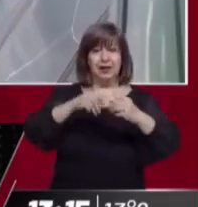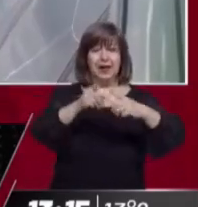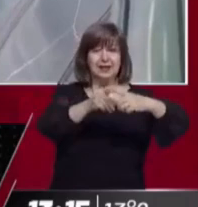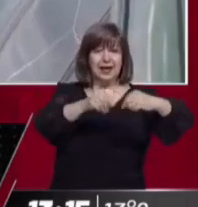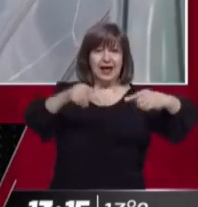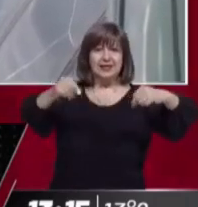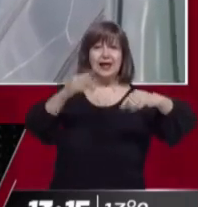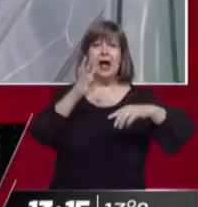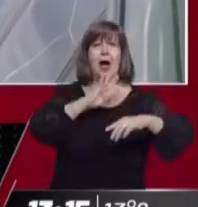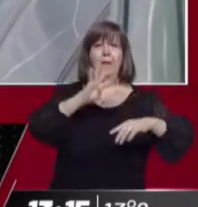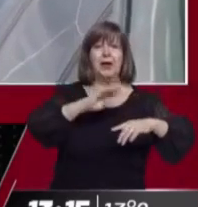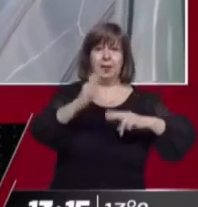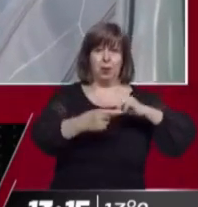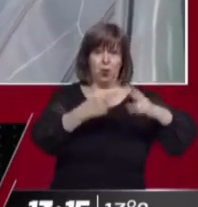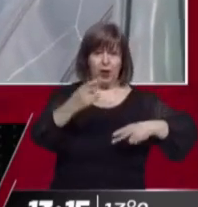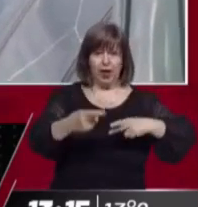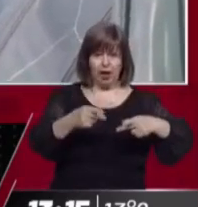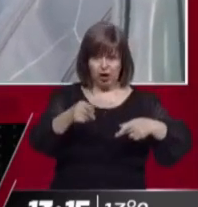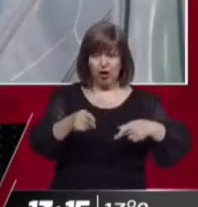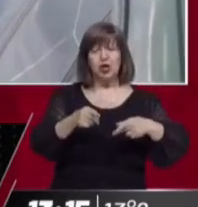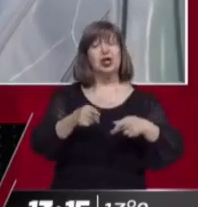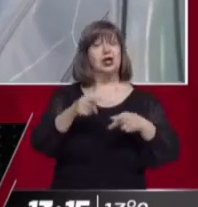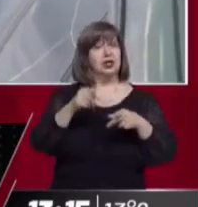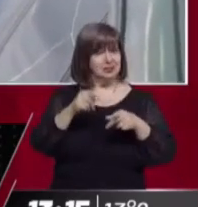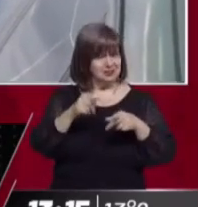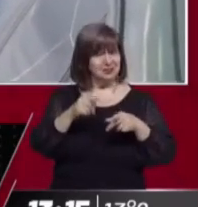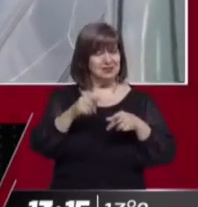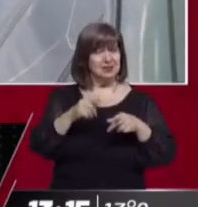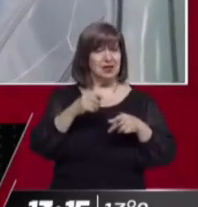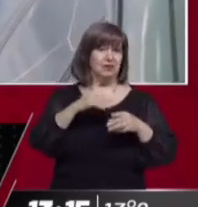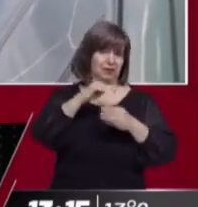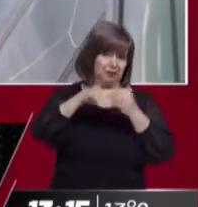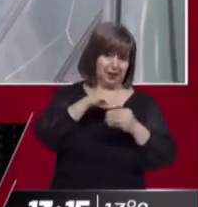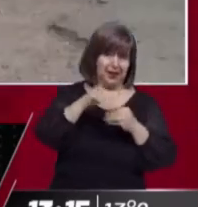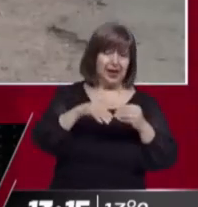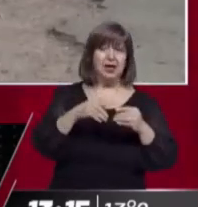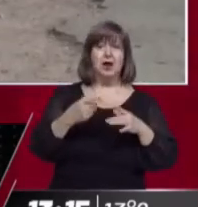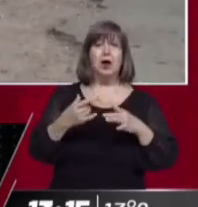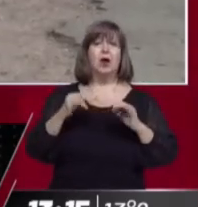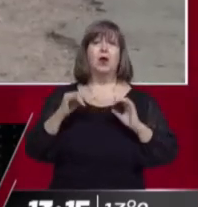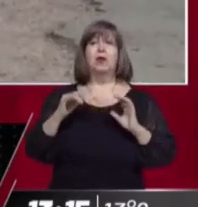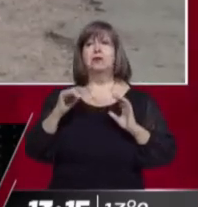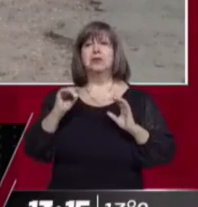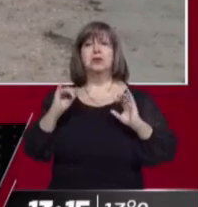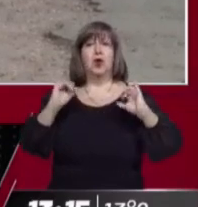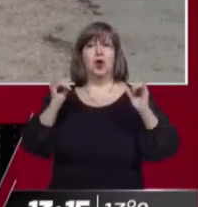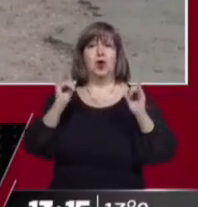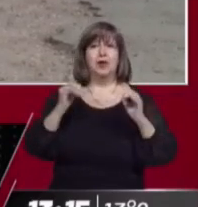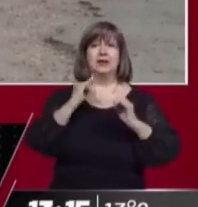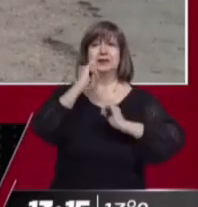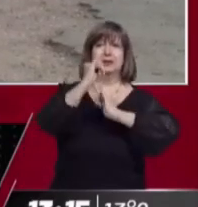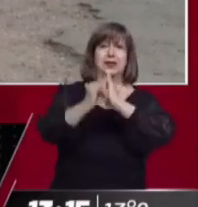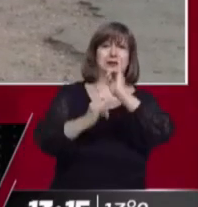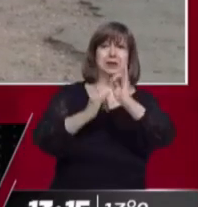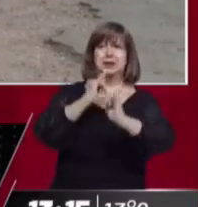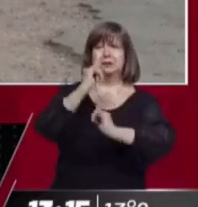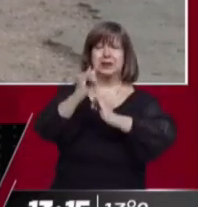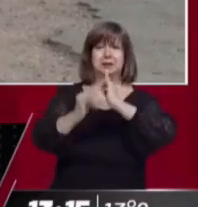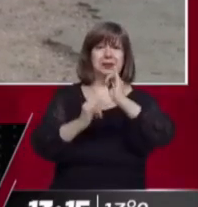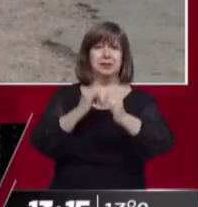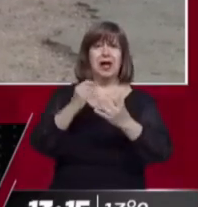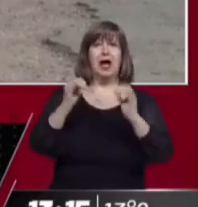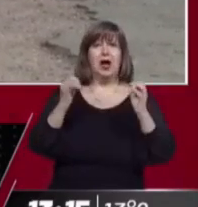cuando por ejemplo hace una una charla en algún en algún encuentro con con jóvenes o o con personas a las que está tratando de contar lo que pasa